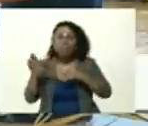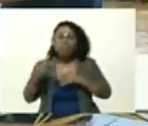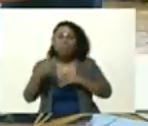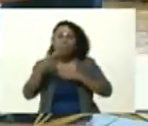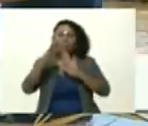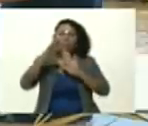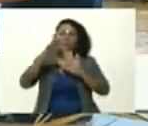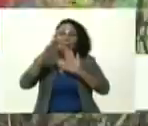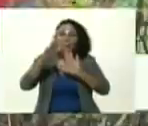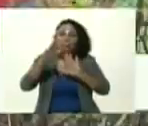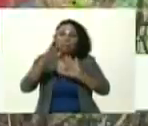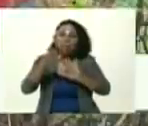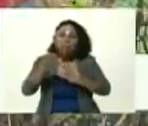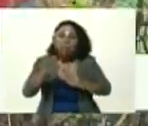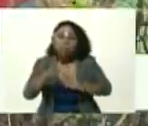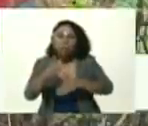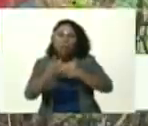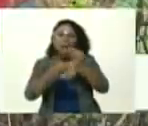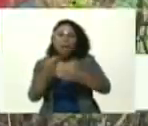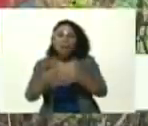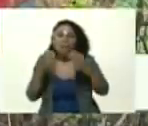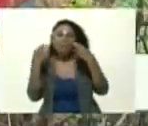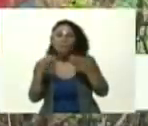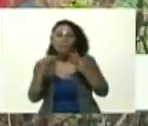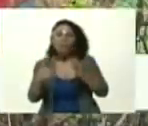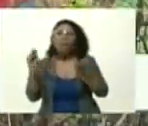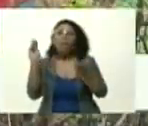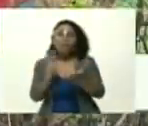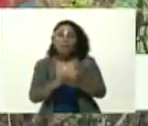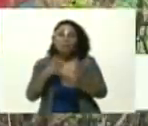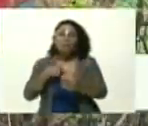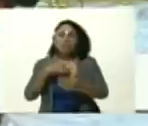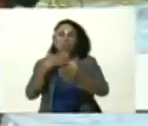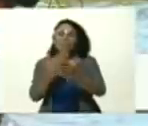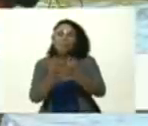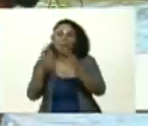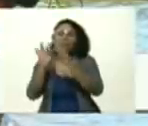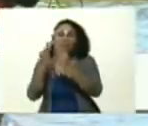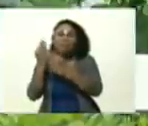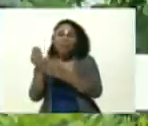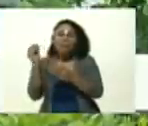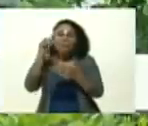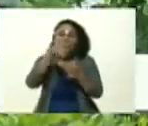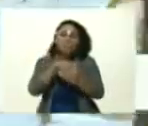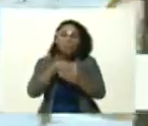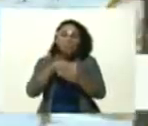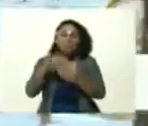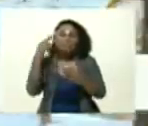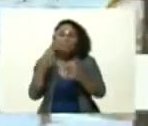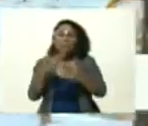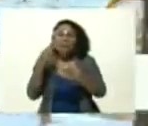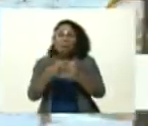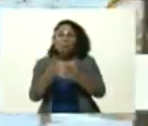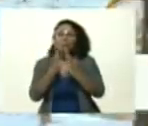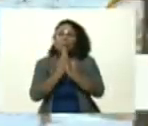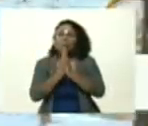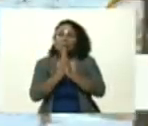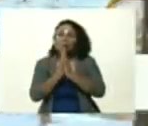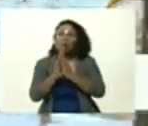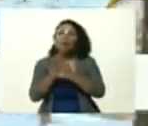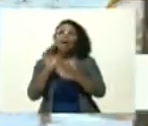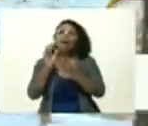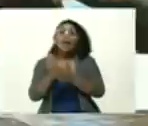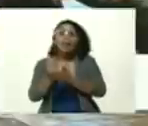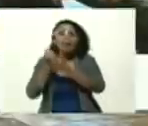baja y retoma su canal normal, yo le pido a las familias que están en las zonas de riesgo, por favor, déjense